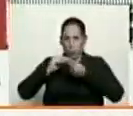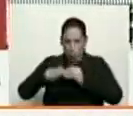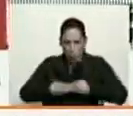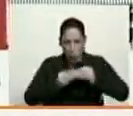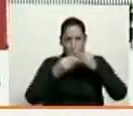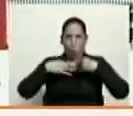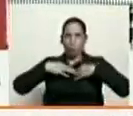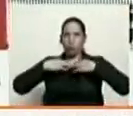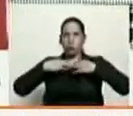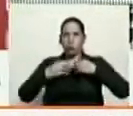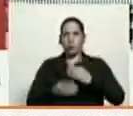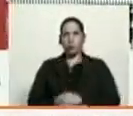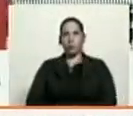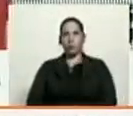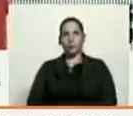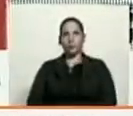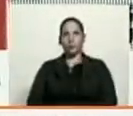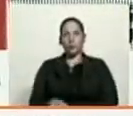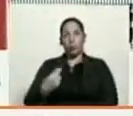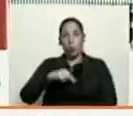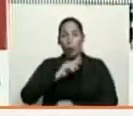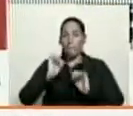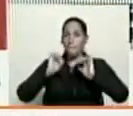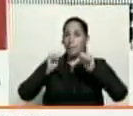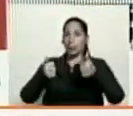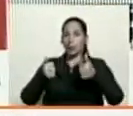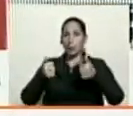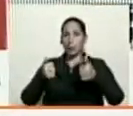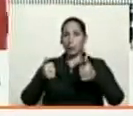la ropa. Que